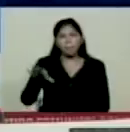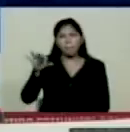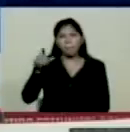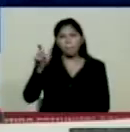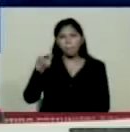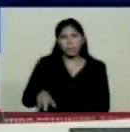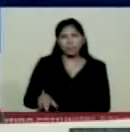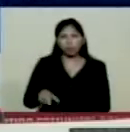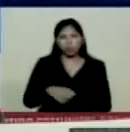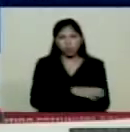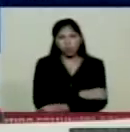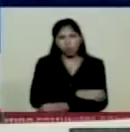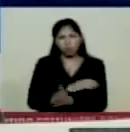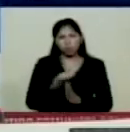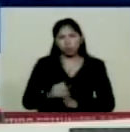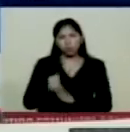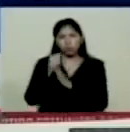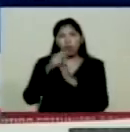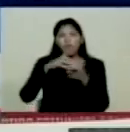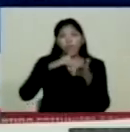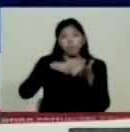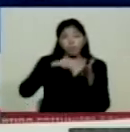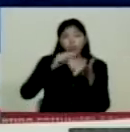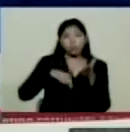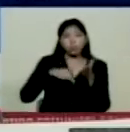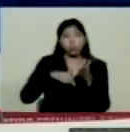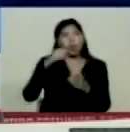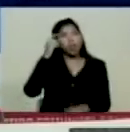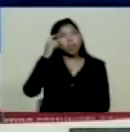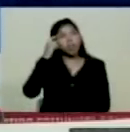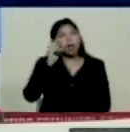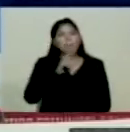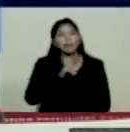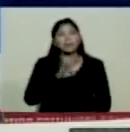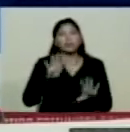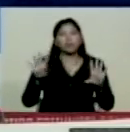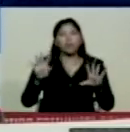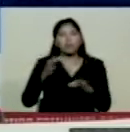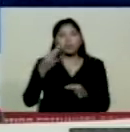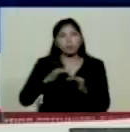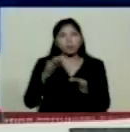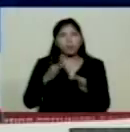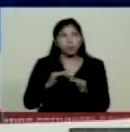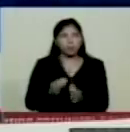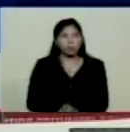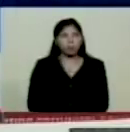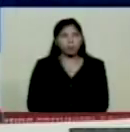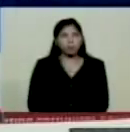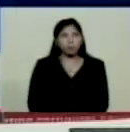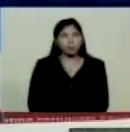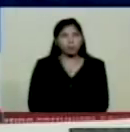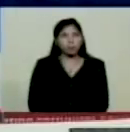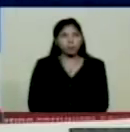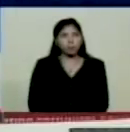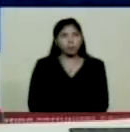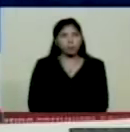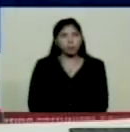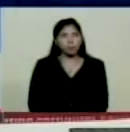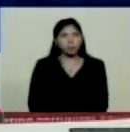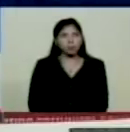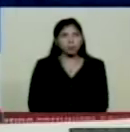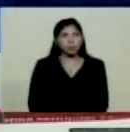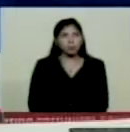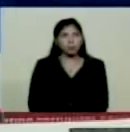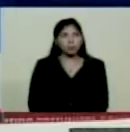Firmó la auditoría, la certificó el día 29 de septiembre. El 1 de octubre, aquí hay un cómplice del fraude, por Acción